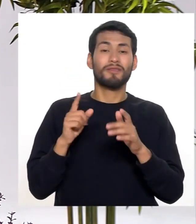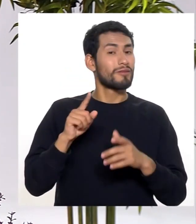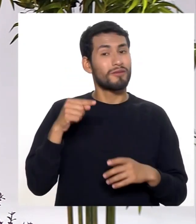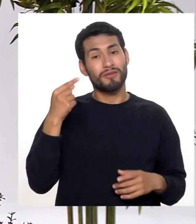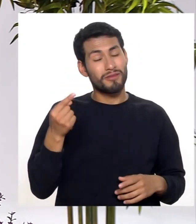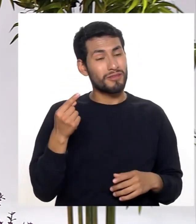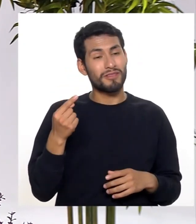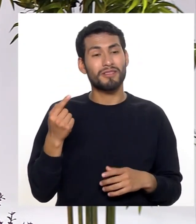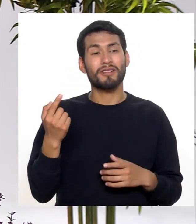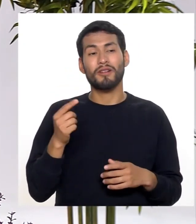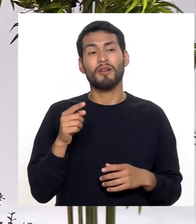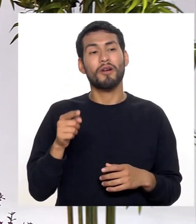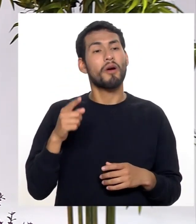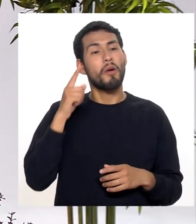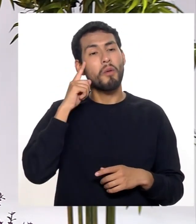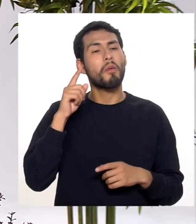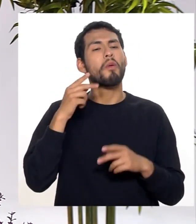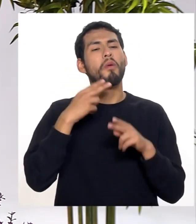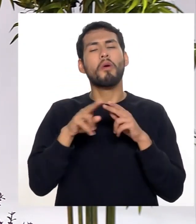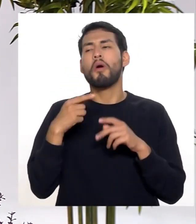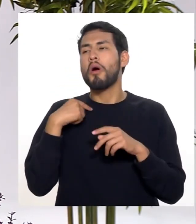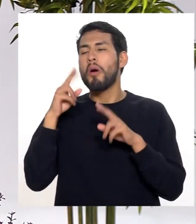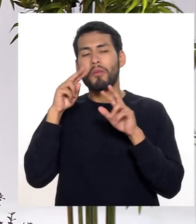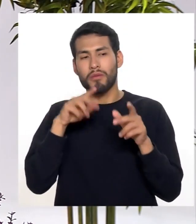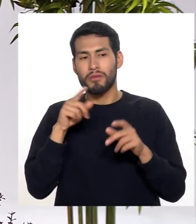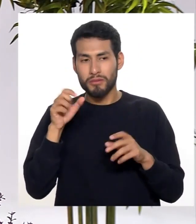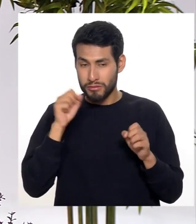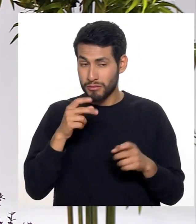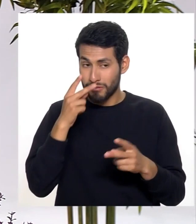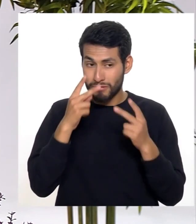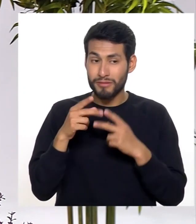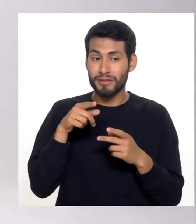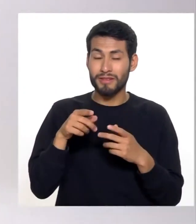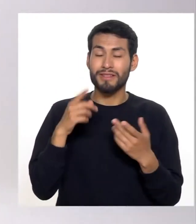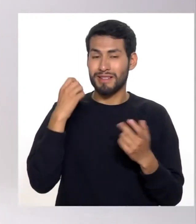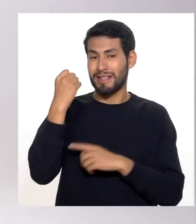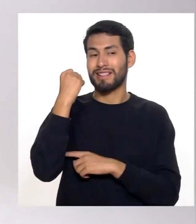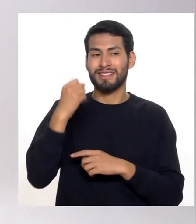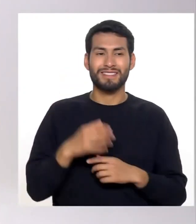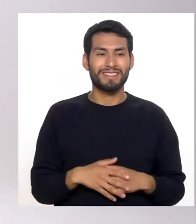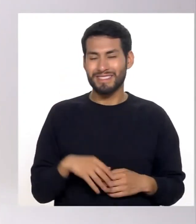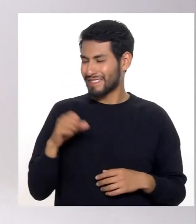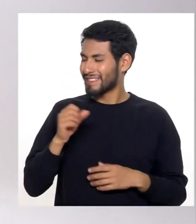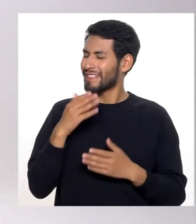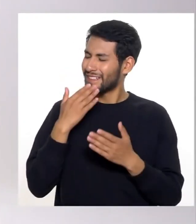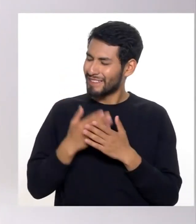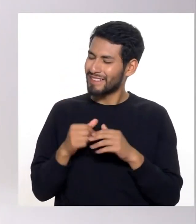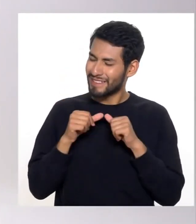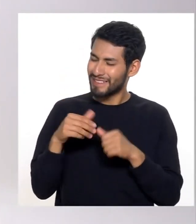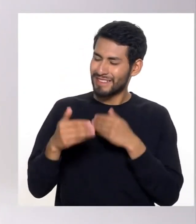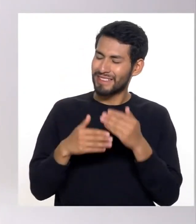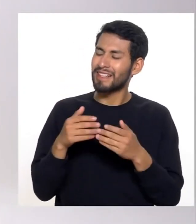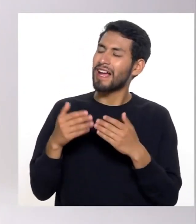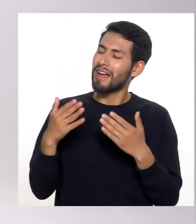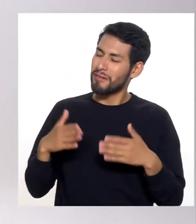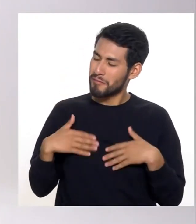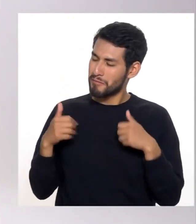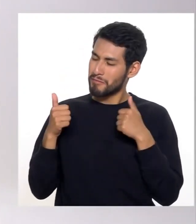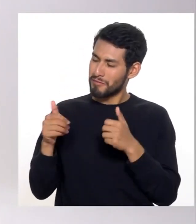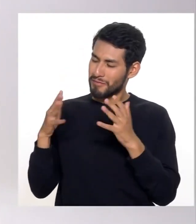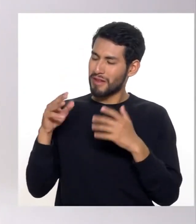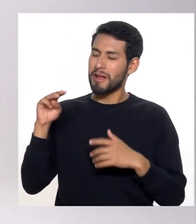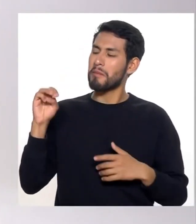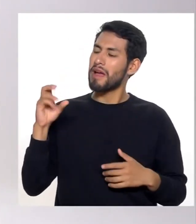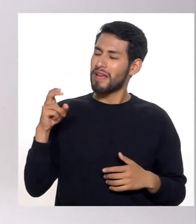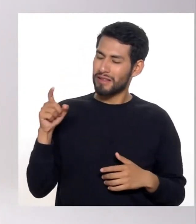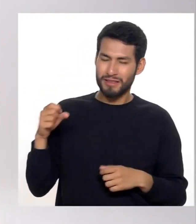no solamente simples espectadores, ¿no? Así que ahí vamos, por la lucha de sus derechos. Qué bueno, sigan adelante y felicitaciones,